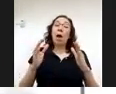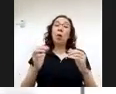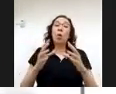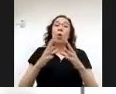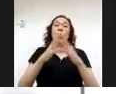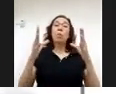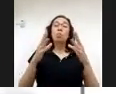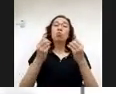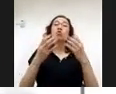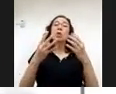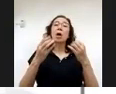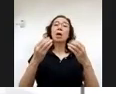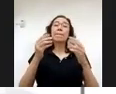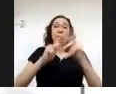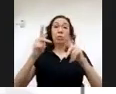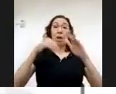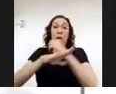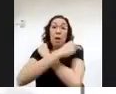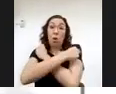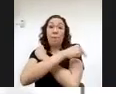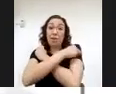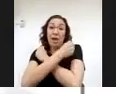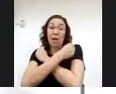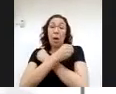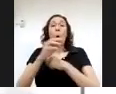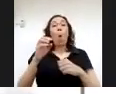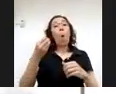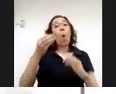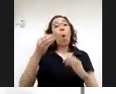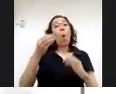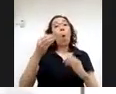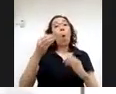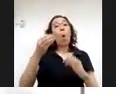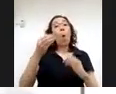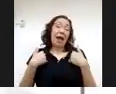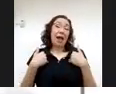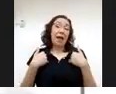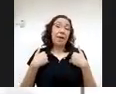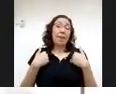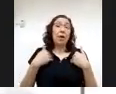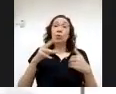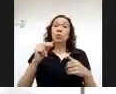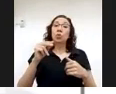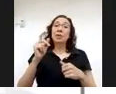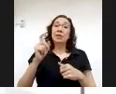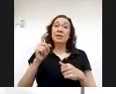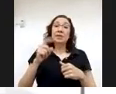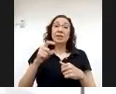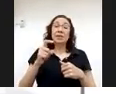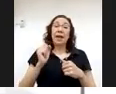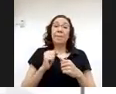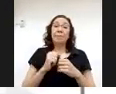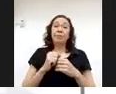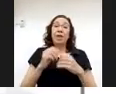de hospitalizaciones, o al menos si las hay, no requieren de una